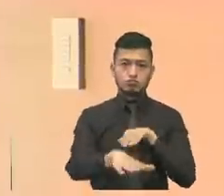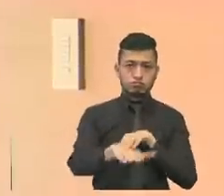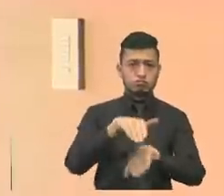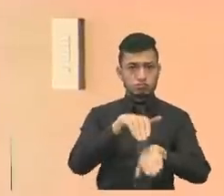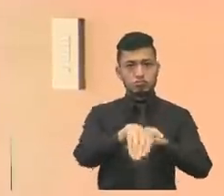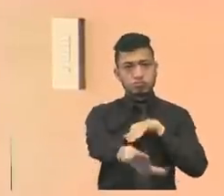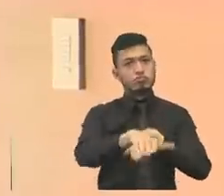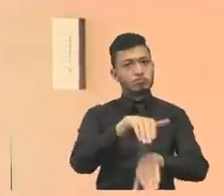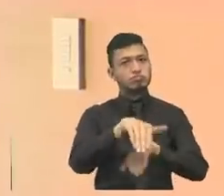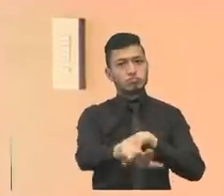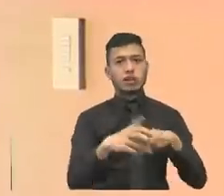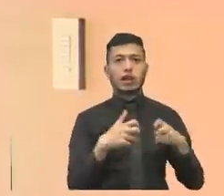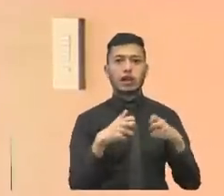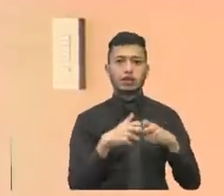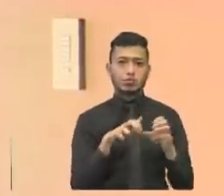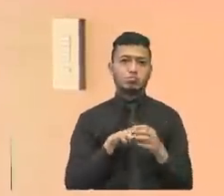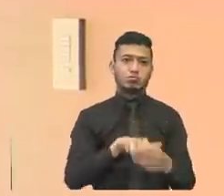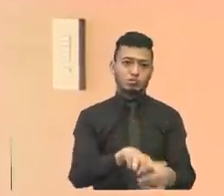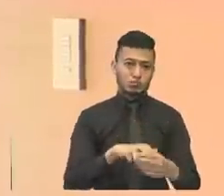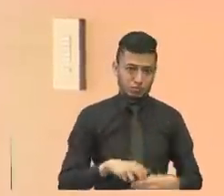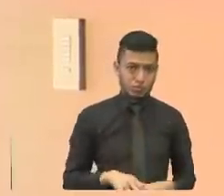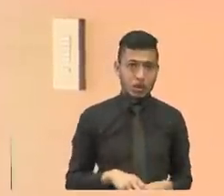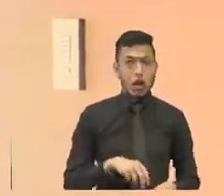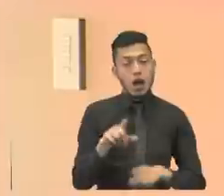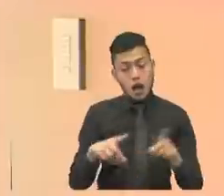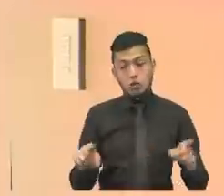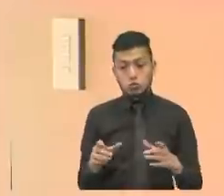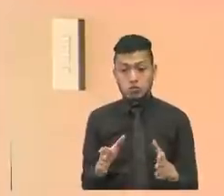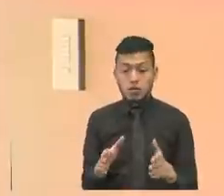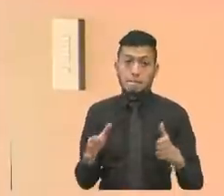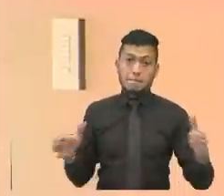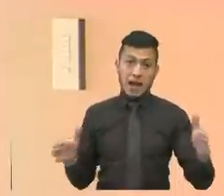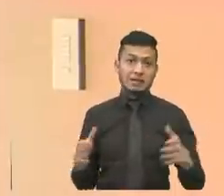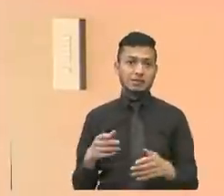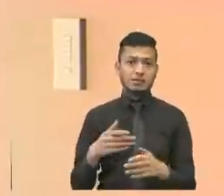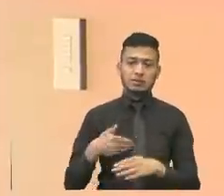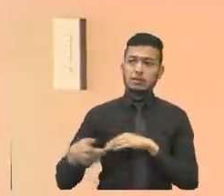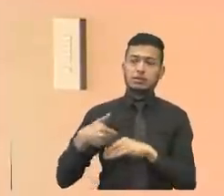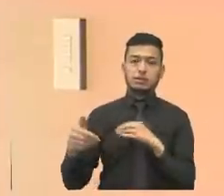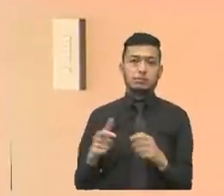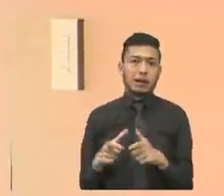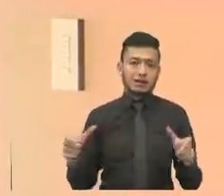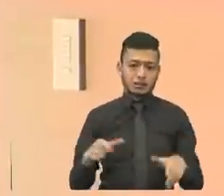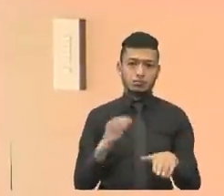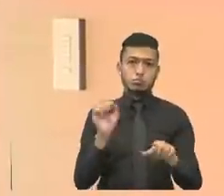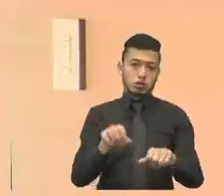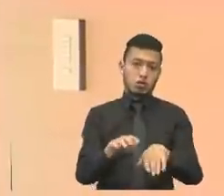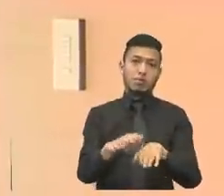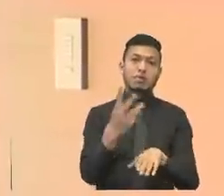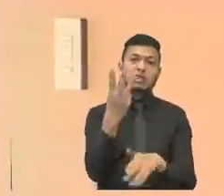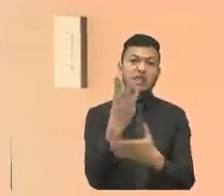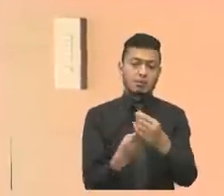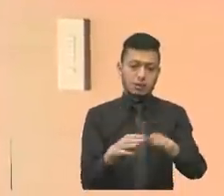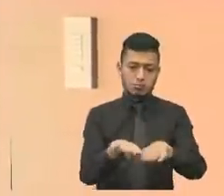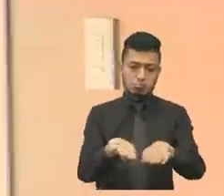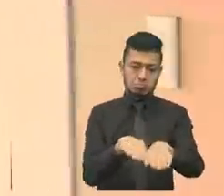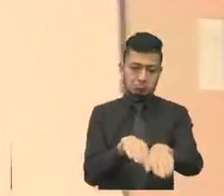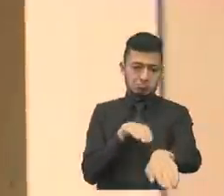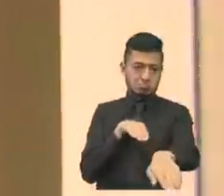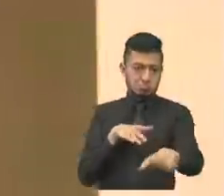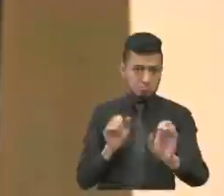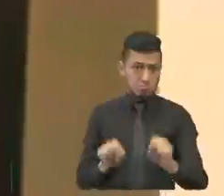del corredor. En algunos puntos podrán ser más amplios por la demanda de viajes del corredor. Pero el modo